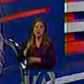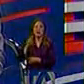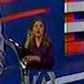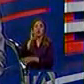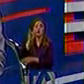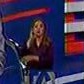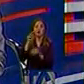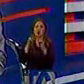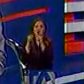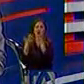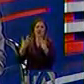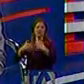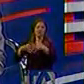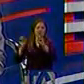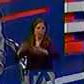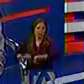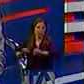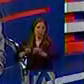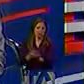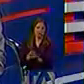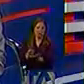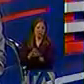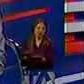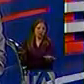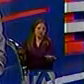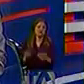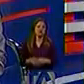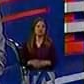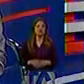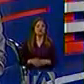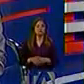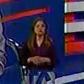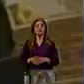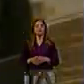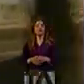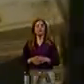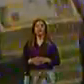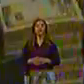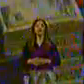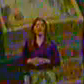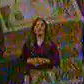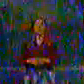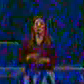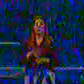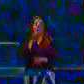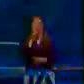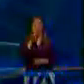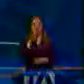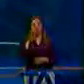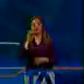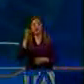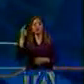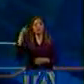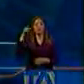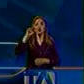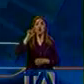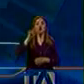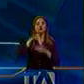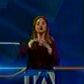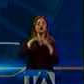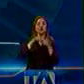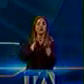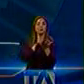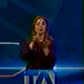en condiciones de asumir el gasto que representaría la eliminación. 2.400 millones de dólares